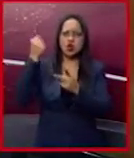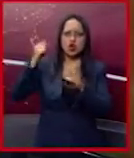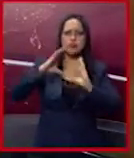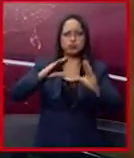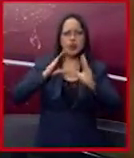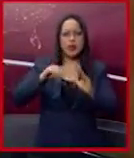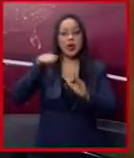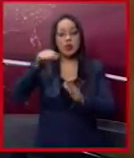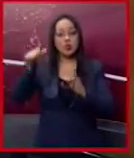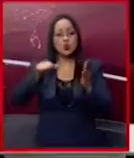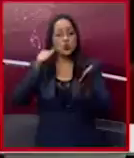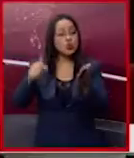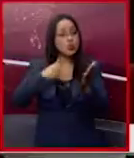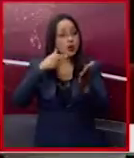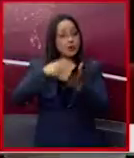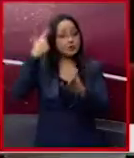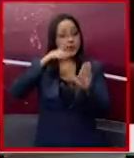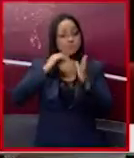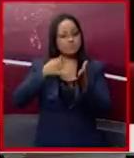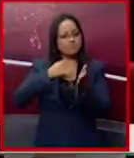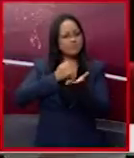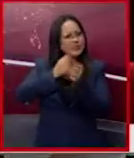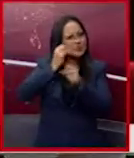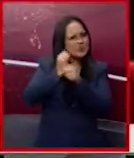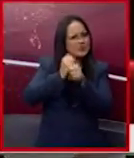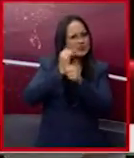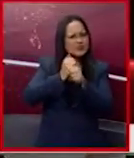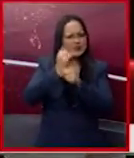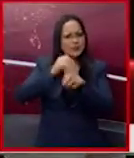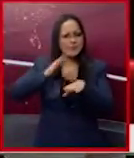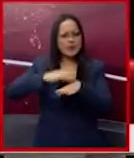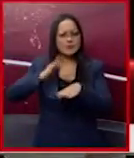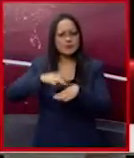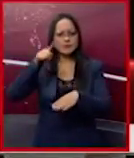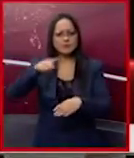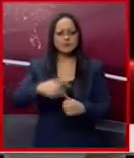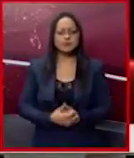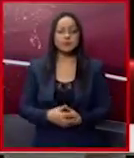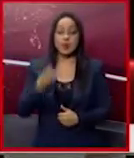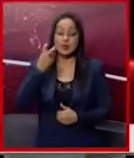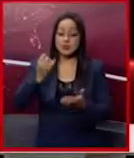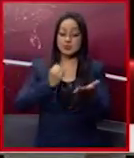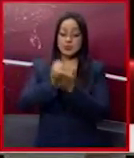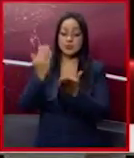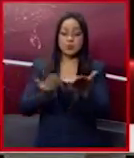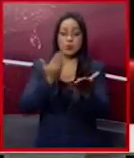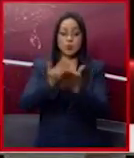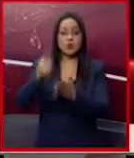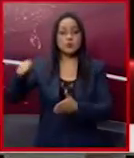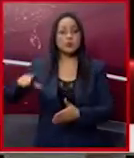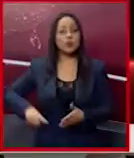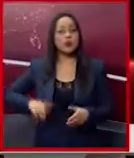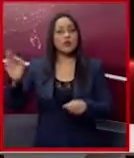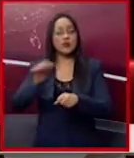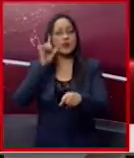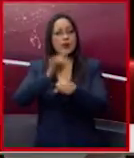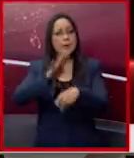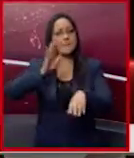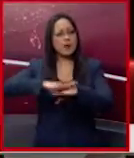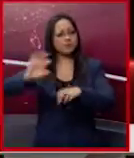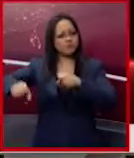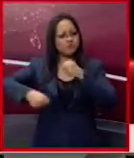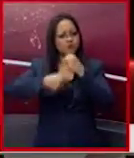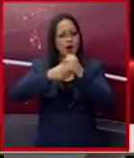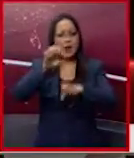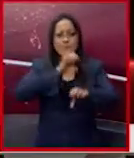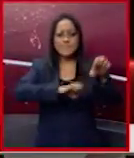investigación. El dictamen que se presenta busca fortalecer por parte del Gobierno federal la creación de